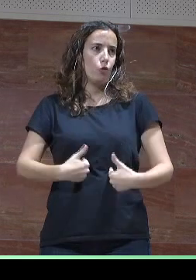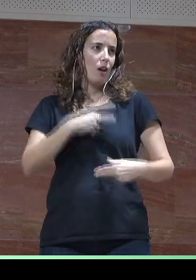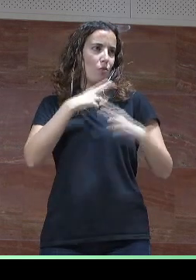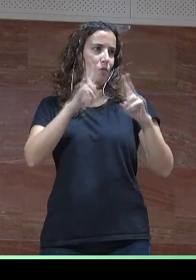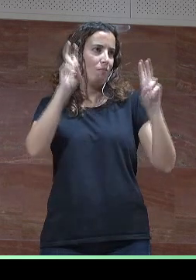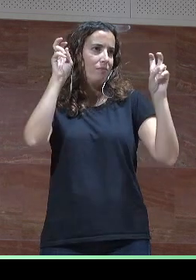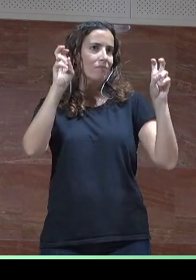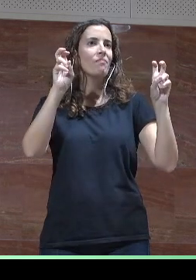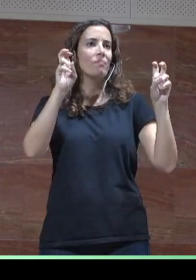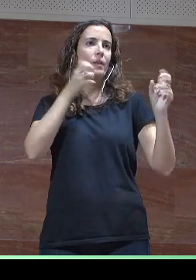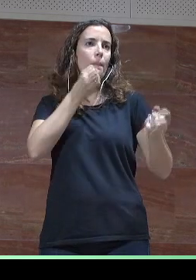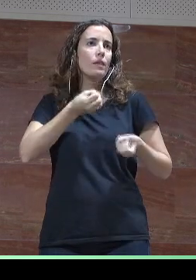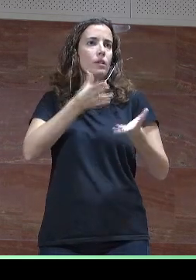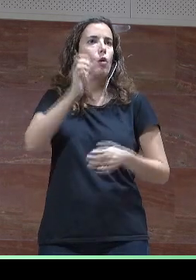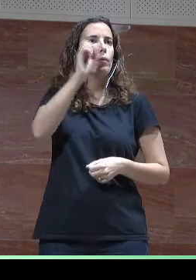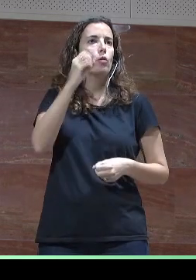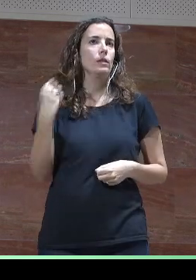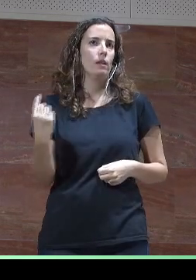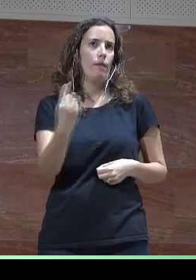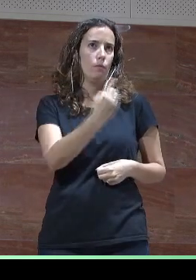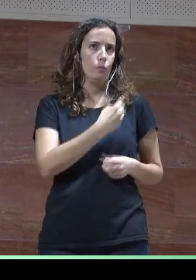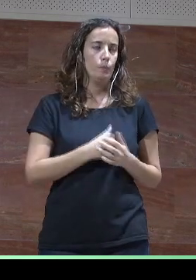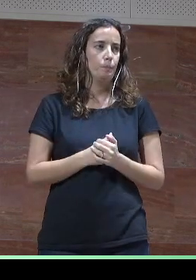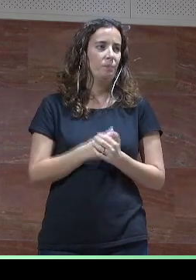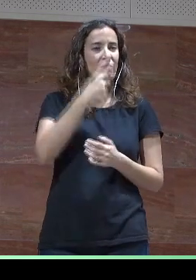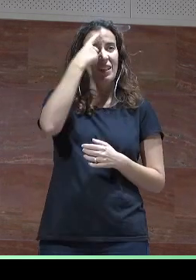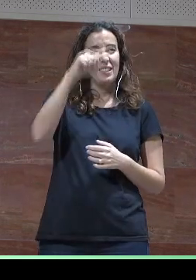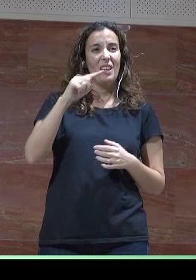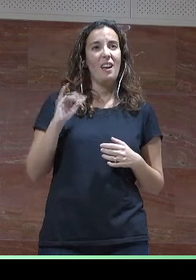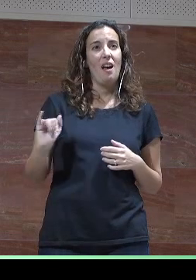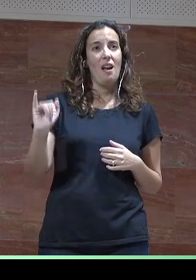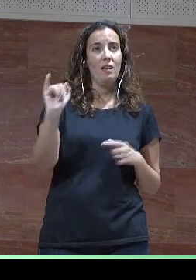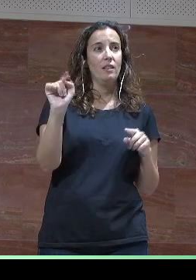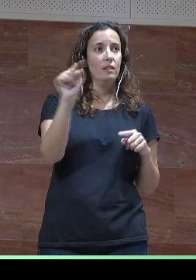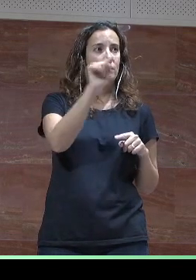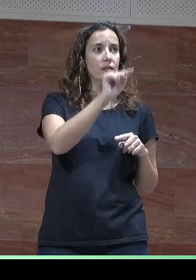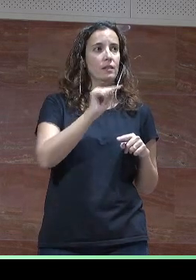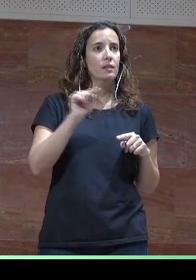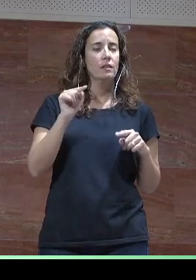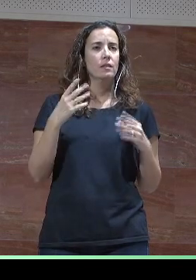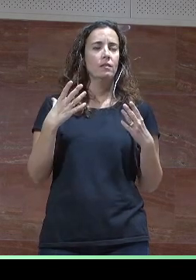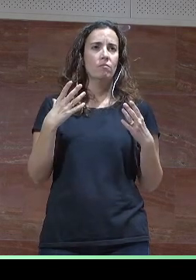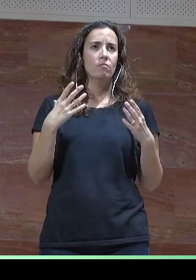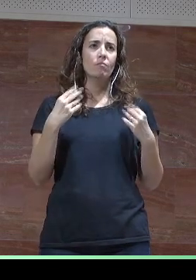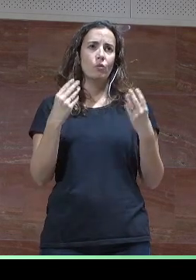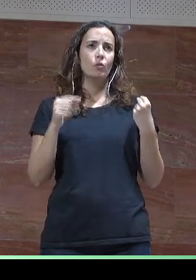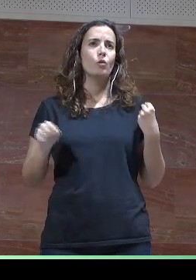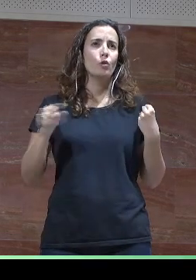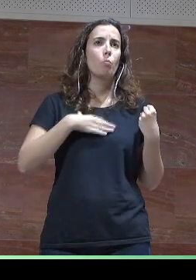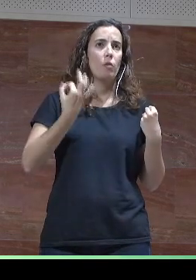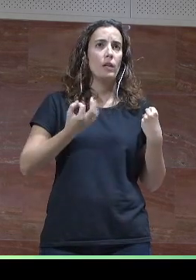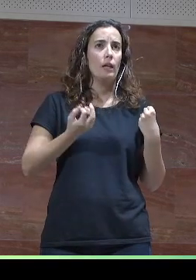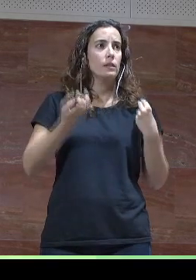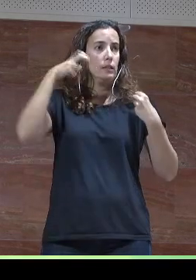pues, nuestras opiniones. Sé que de los que estáis ahí, pues muchos podríais estar aquí